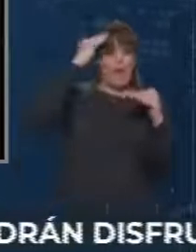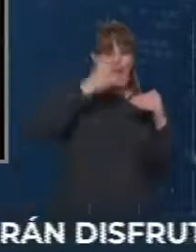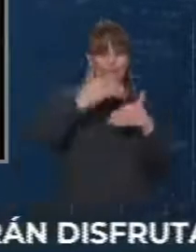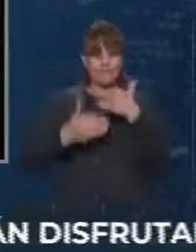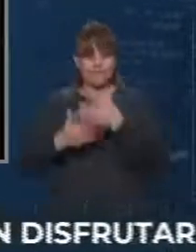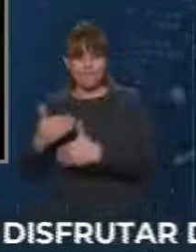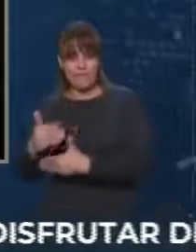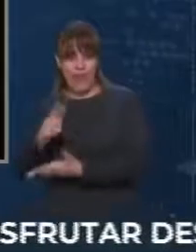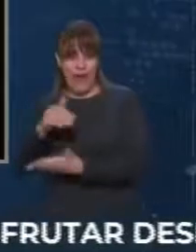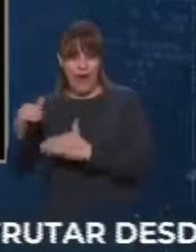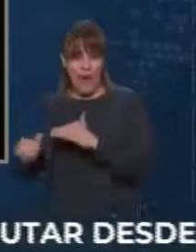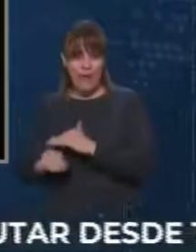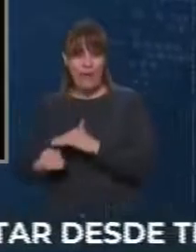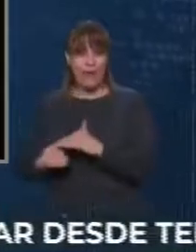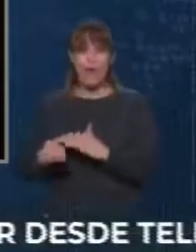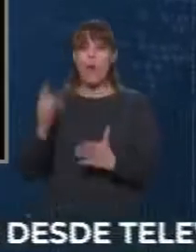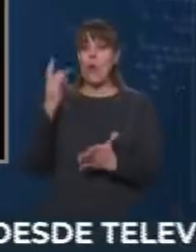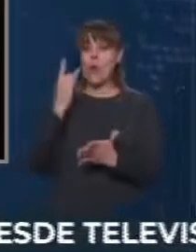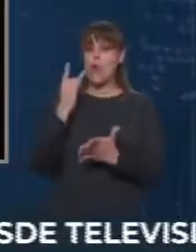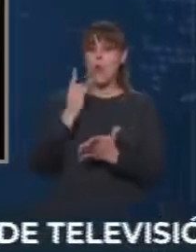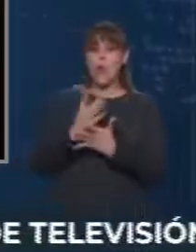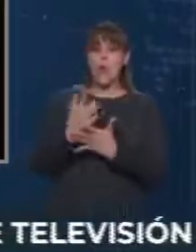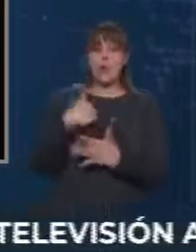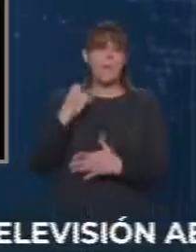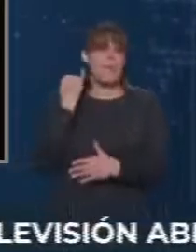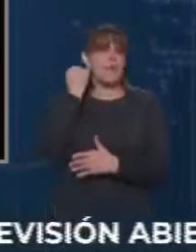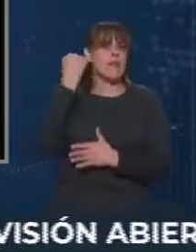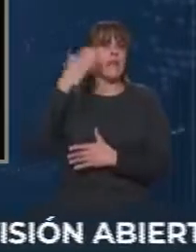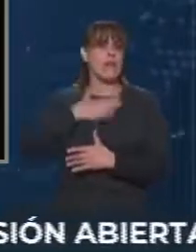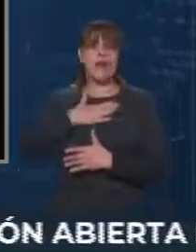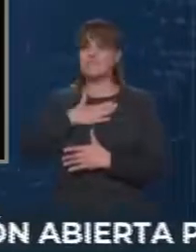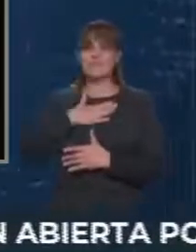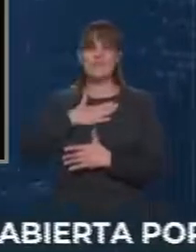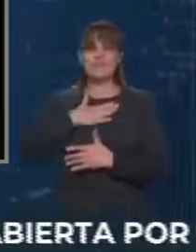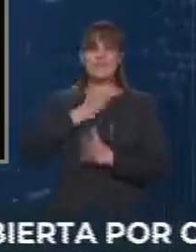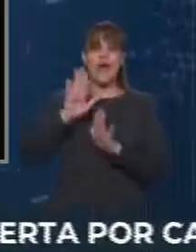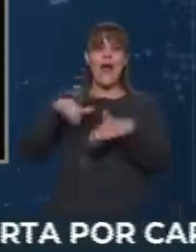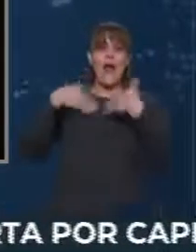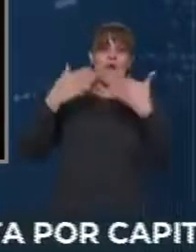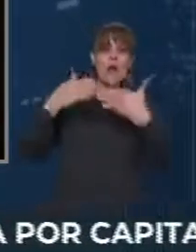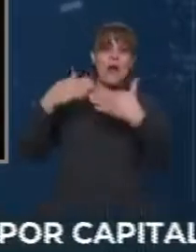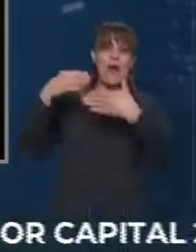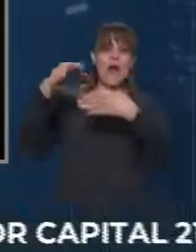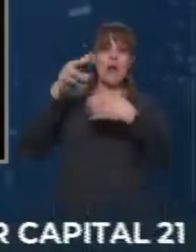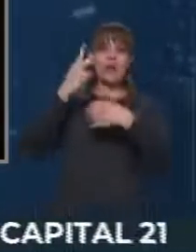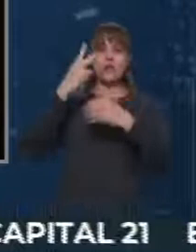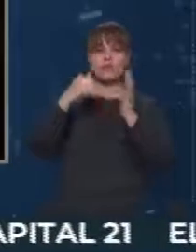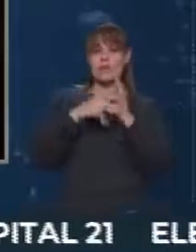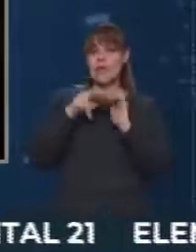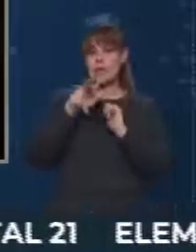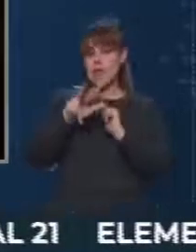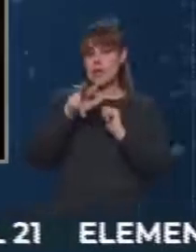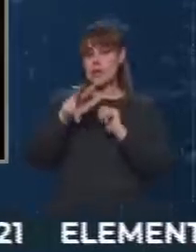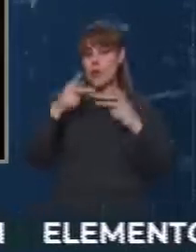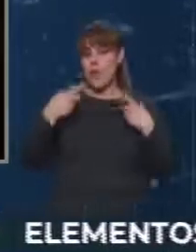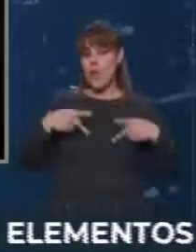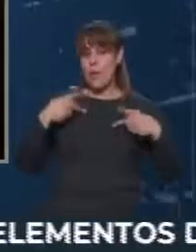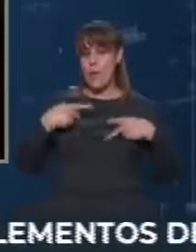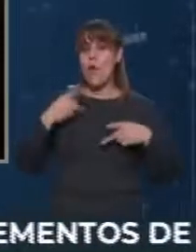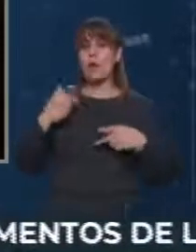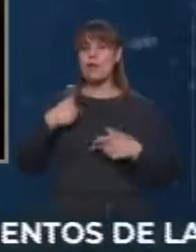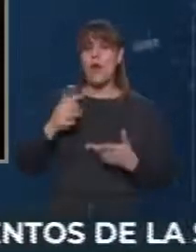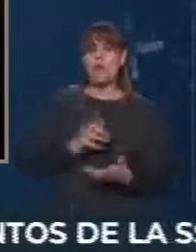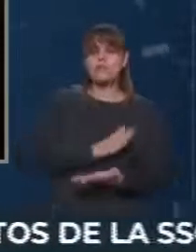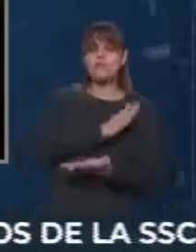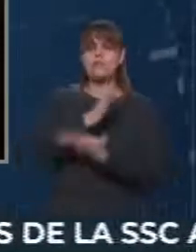manga Azul Juan, es una encomienda de una votación abrumadora en el 18. En el 2018, cuando uno vota,